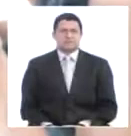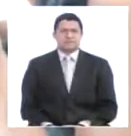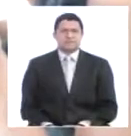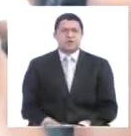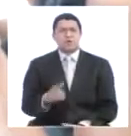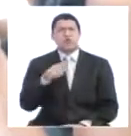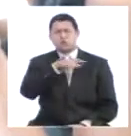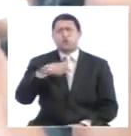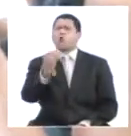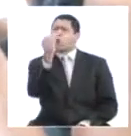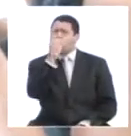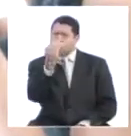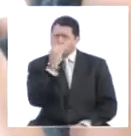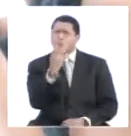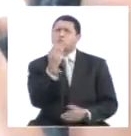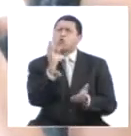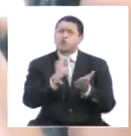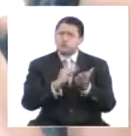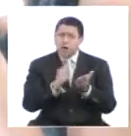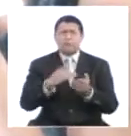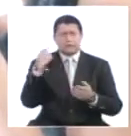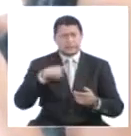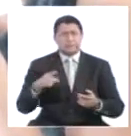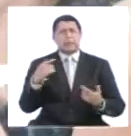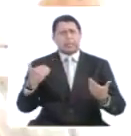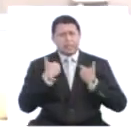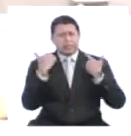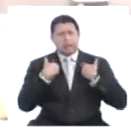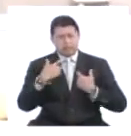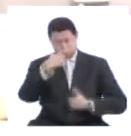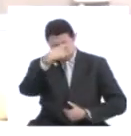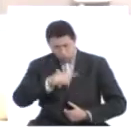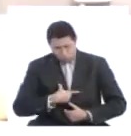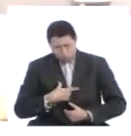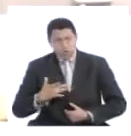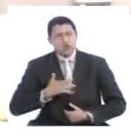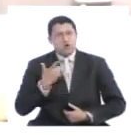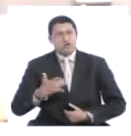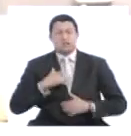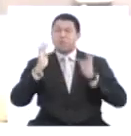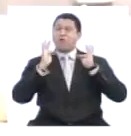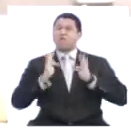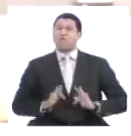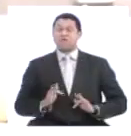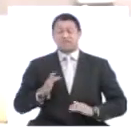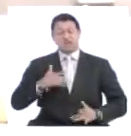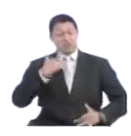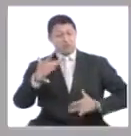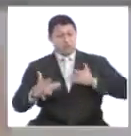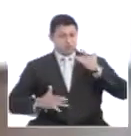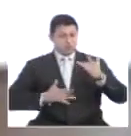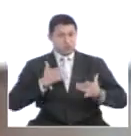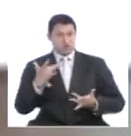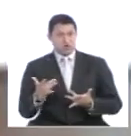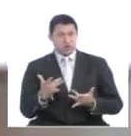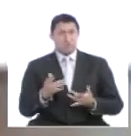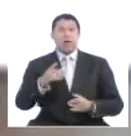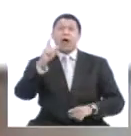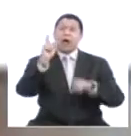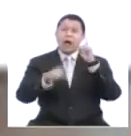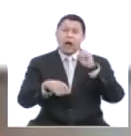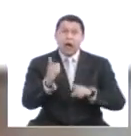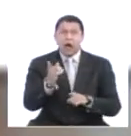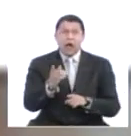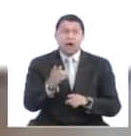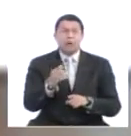lo que comemos muchas veces tiene efectos directos sobre cómo nos sentimos física y emocionalmente hay ocasiones en